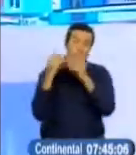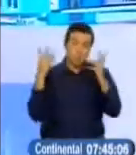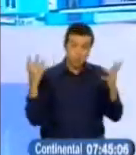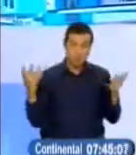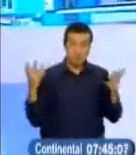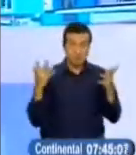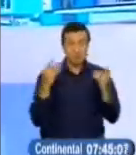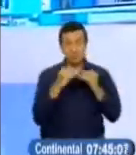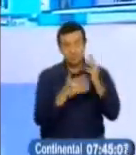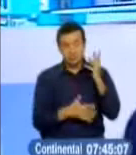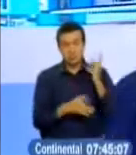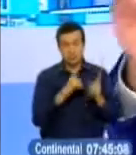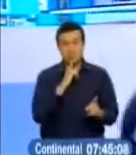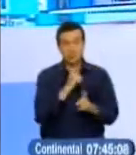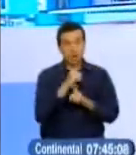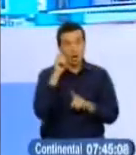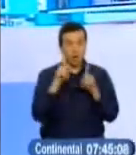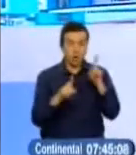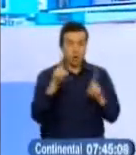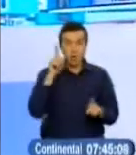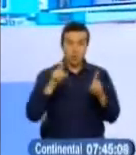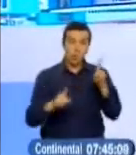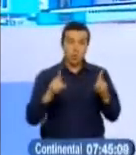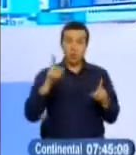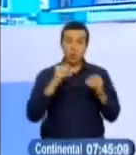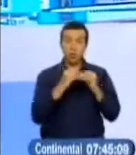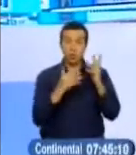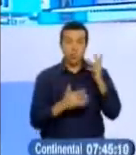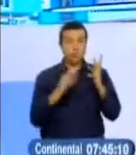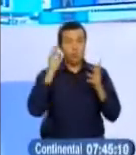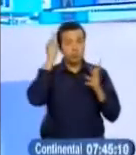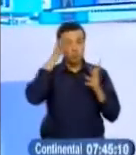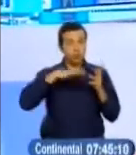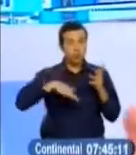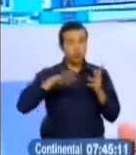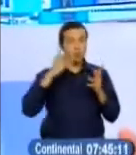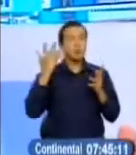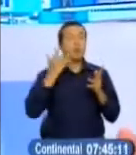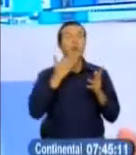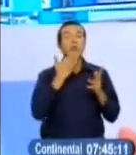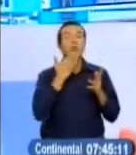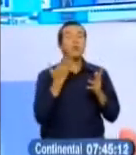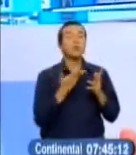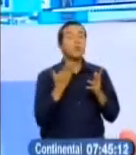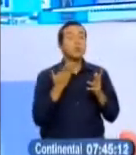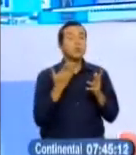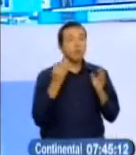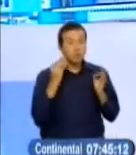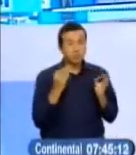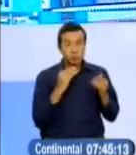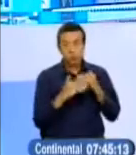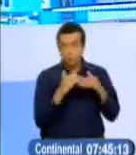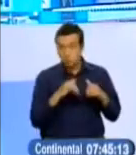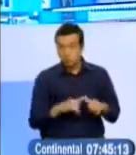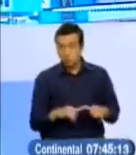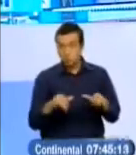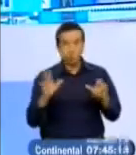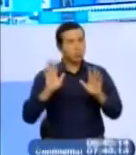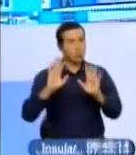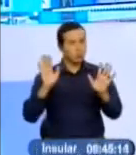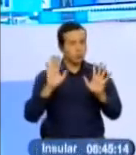algunos algunos avisos de cómo podría ser el futuro pero no es lo común lo frecuente es